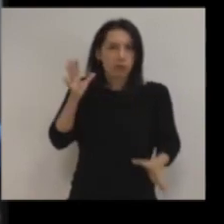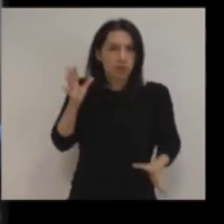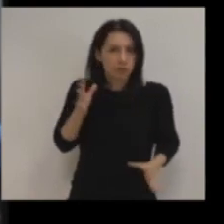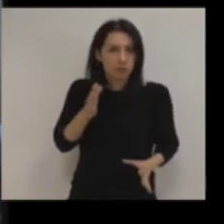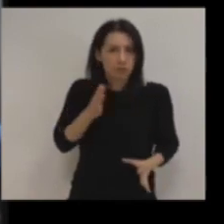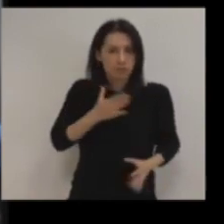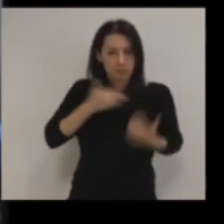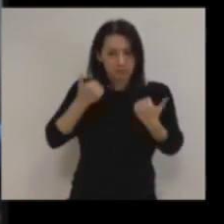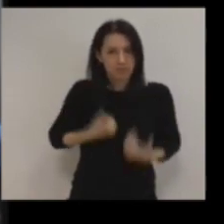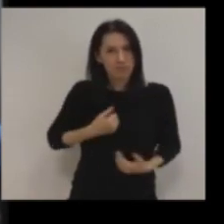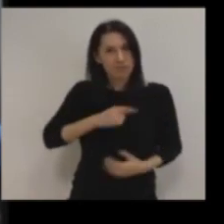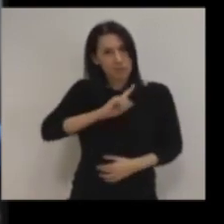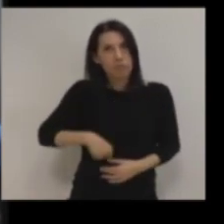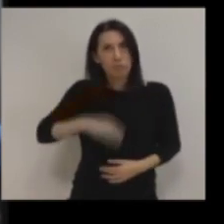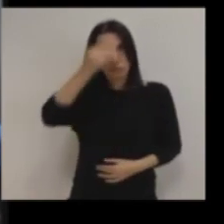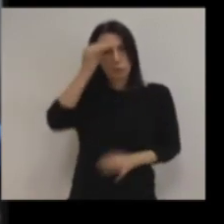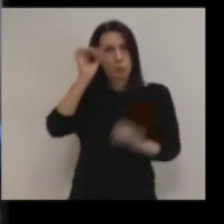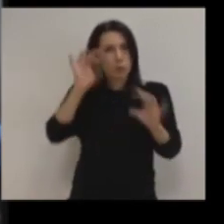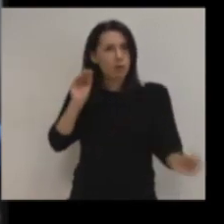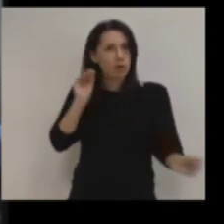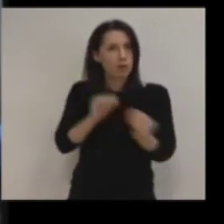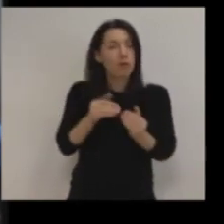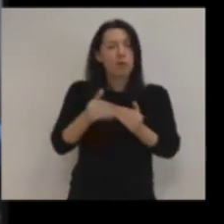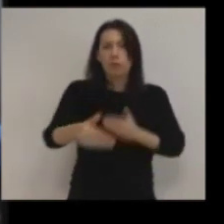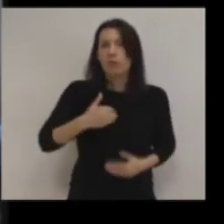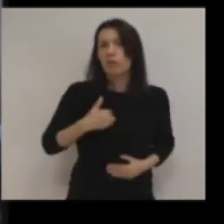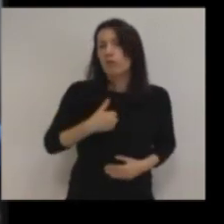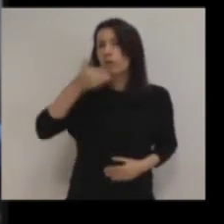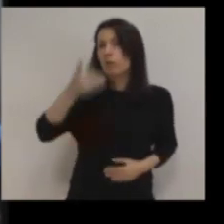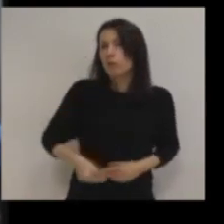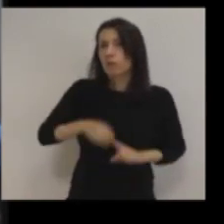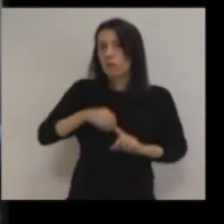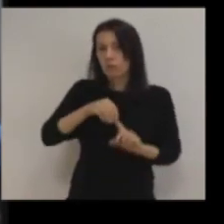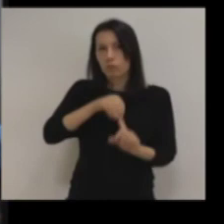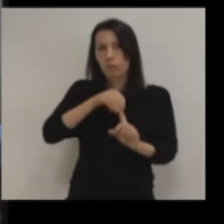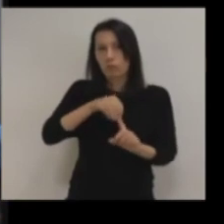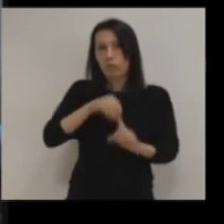afortunadamente yo también pienso que es así, van a jugar un papel fundamental,